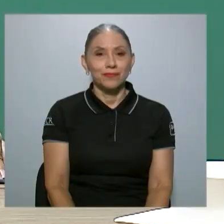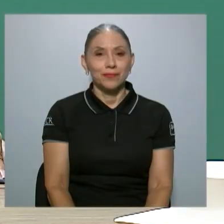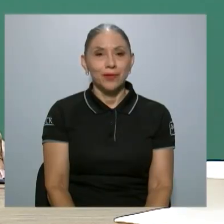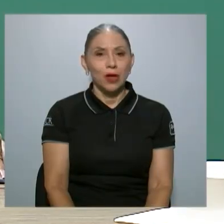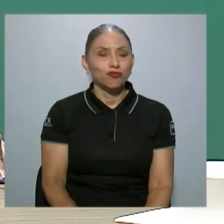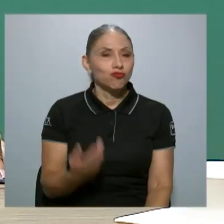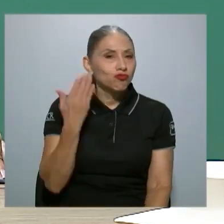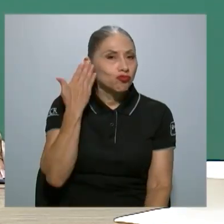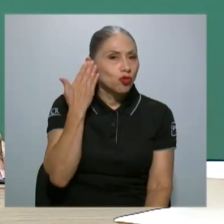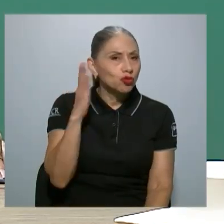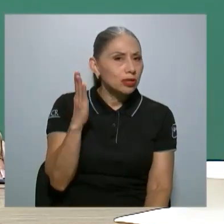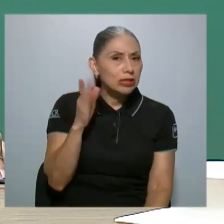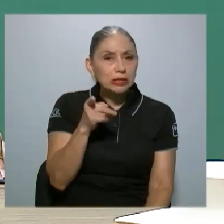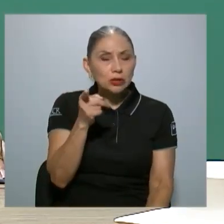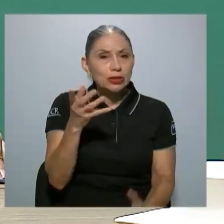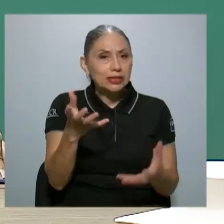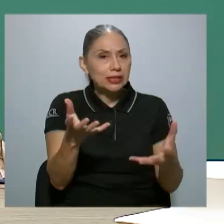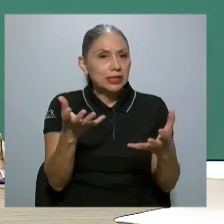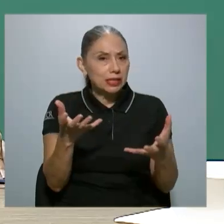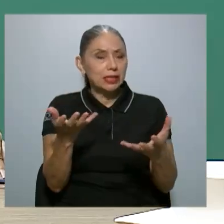Señora directora, si quiere